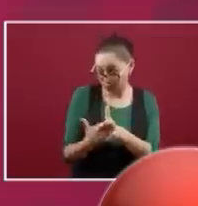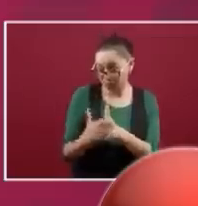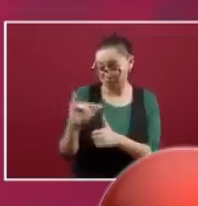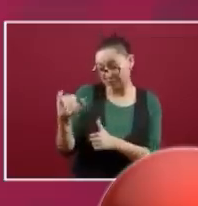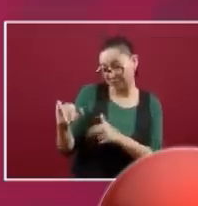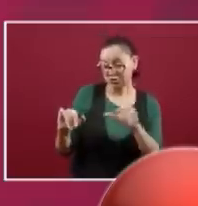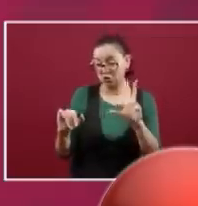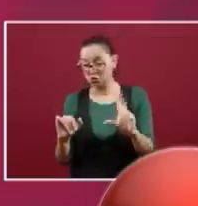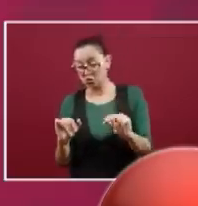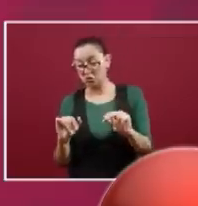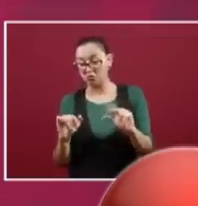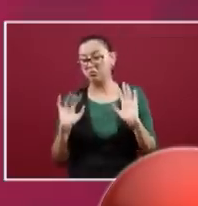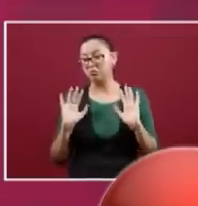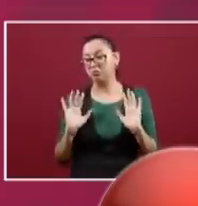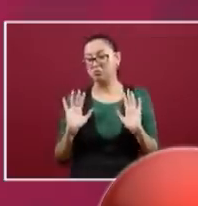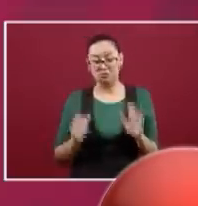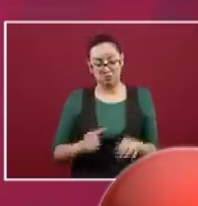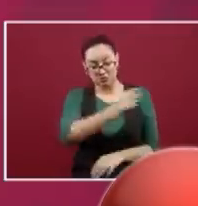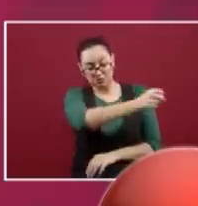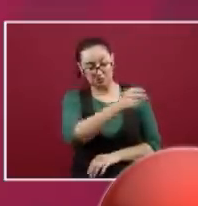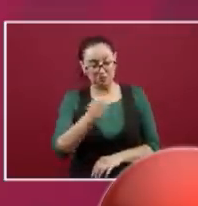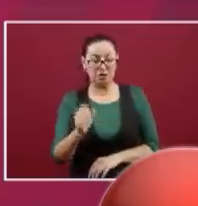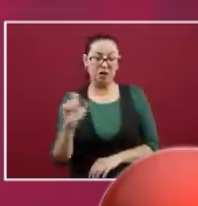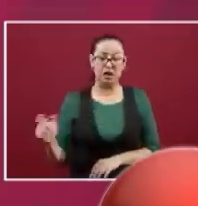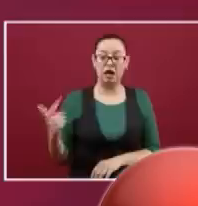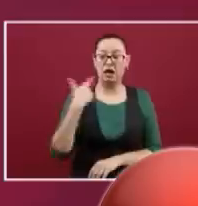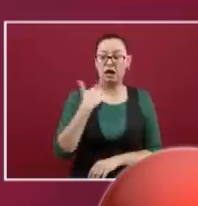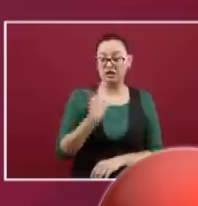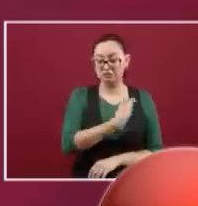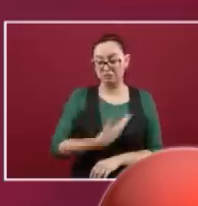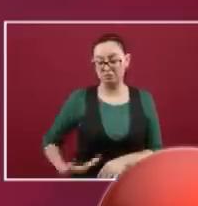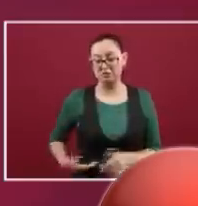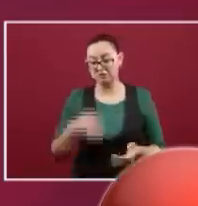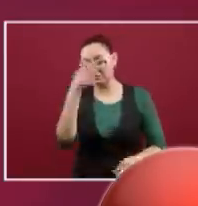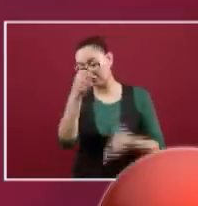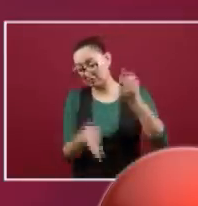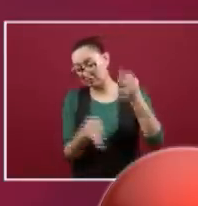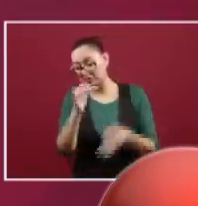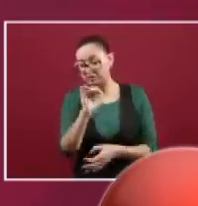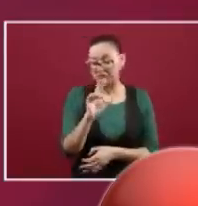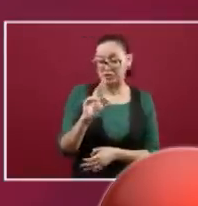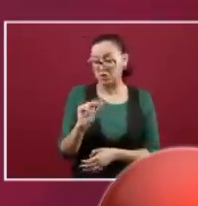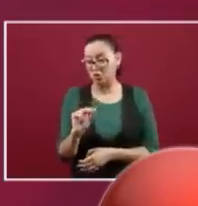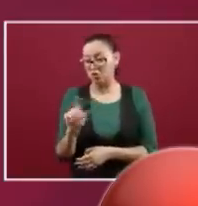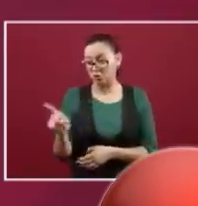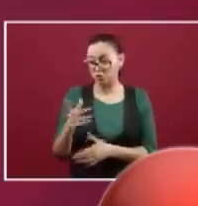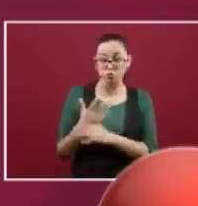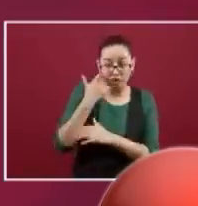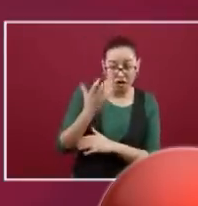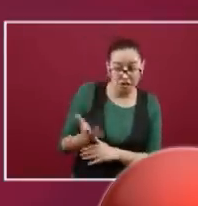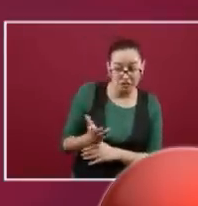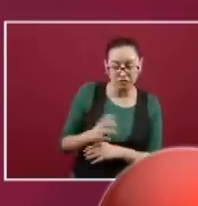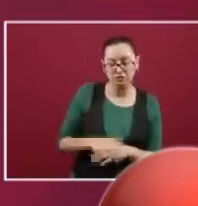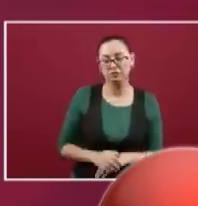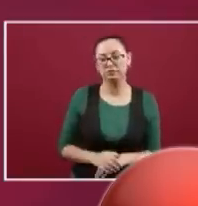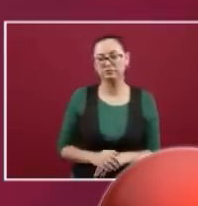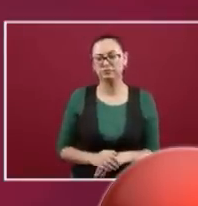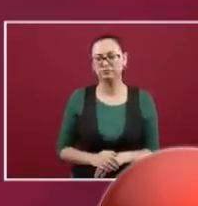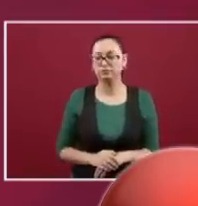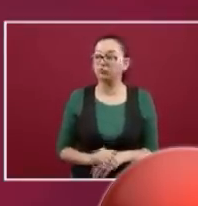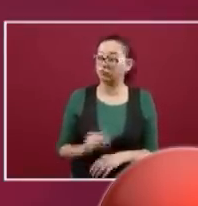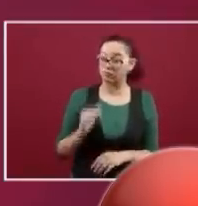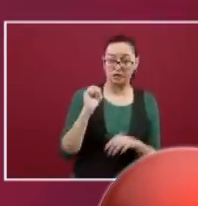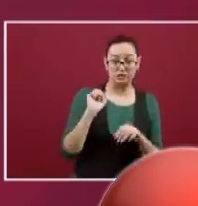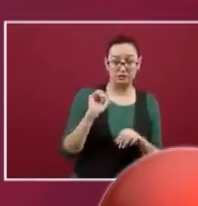¿Sí? Para enjuiciar o no a los expresidentes, y a partir